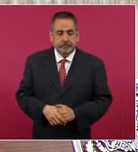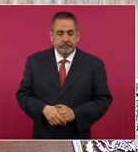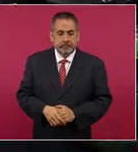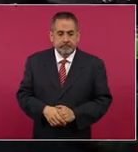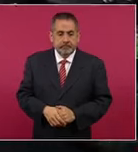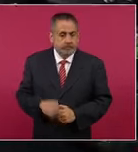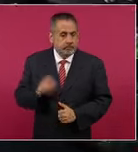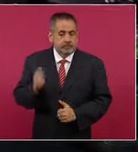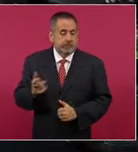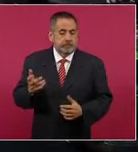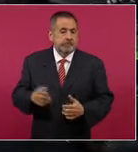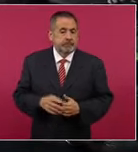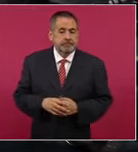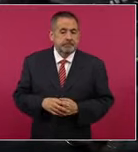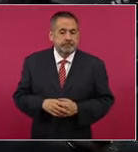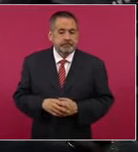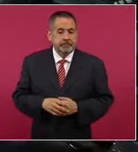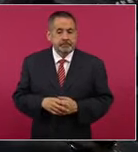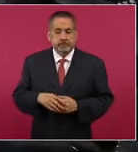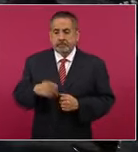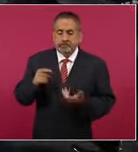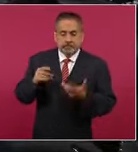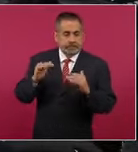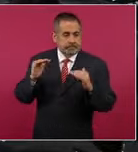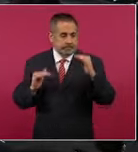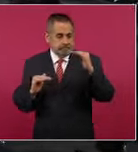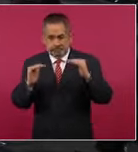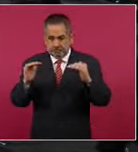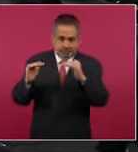Porque ya no hubo equilibrio,